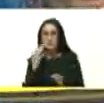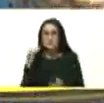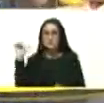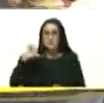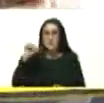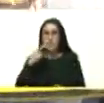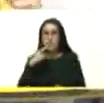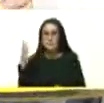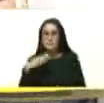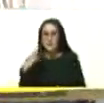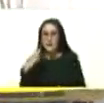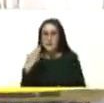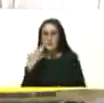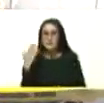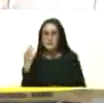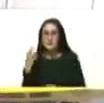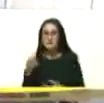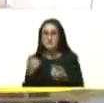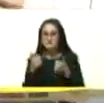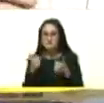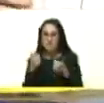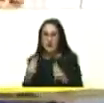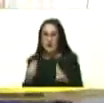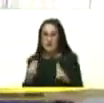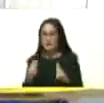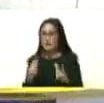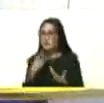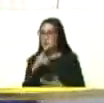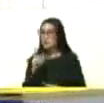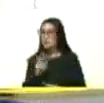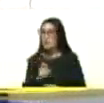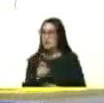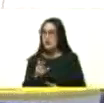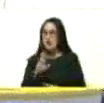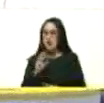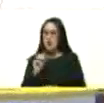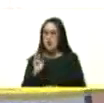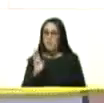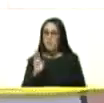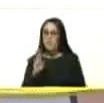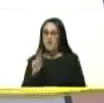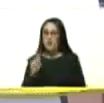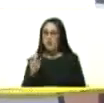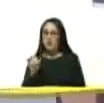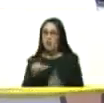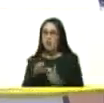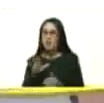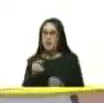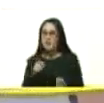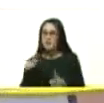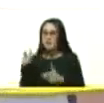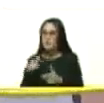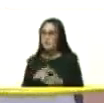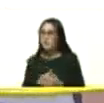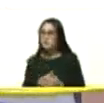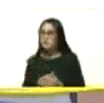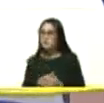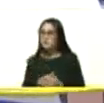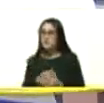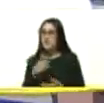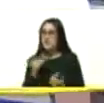el picante Don Pedro, de excelentísima calidad. Yo le preguntaba a Roberto y Roberto nos decía, ¿dónde están exportando? Ya